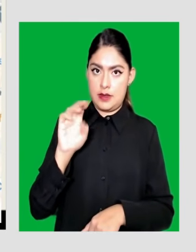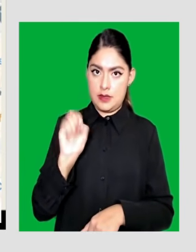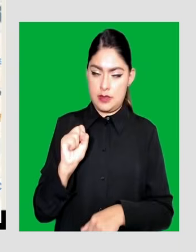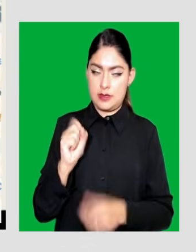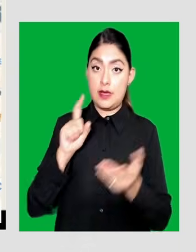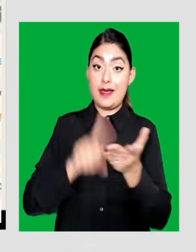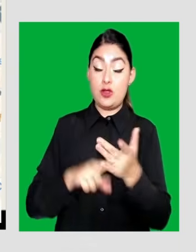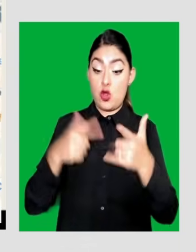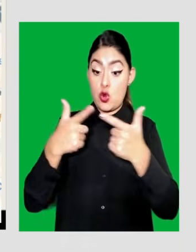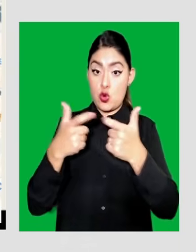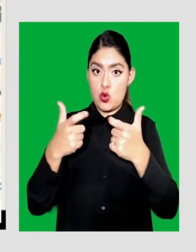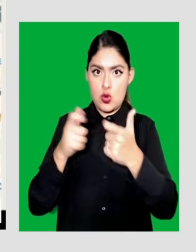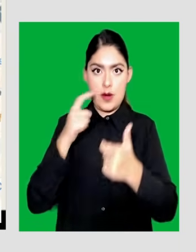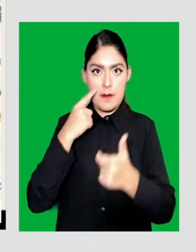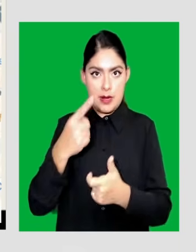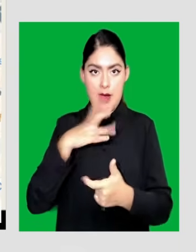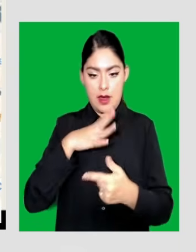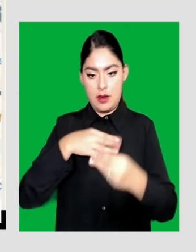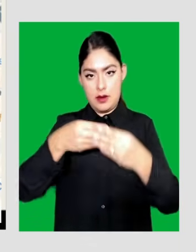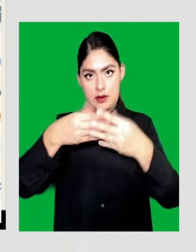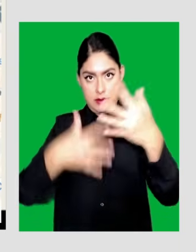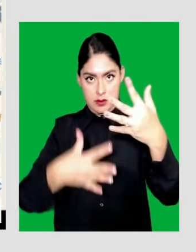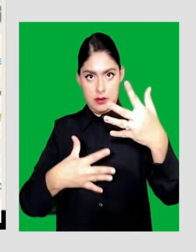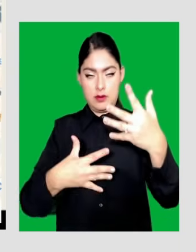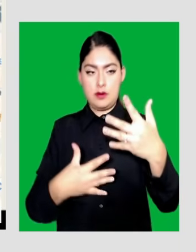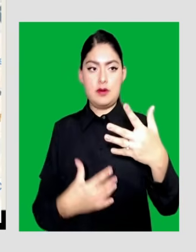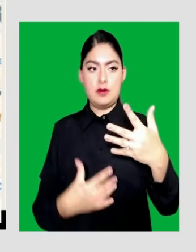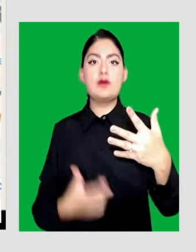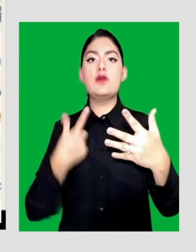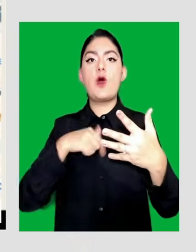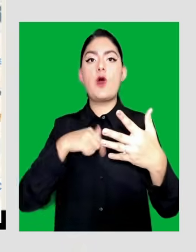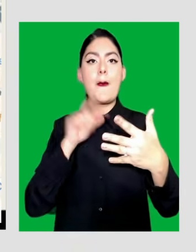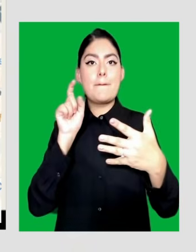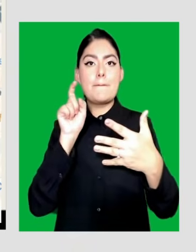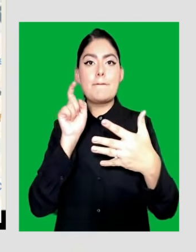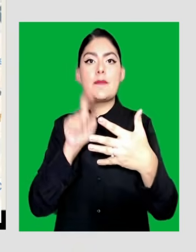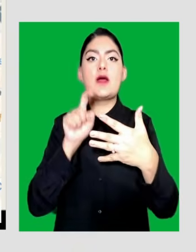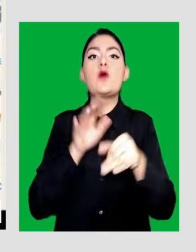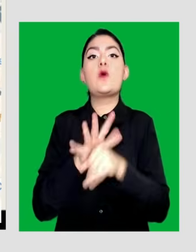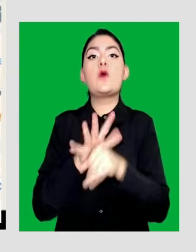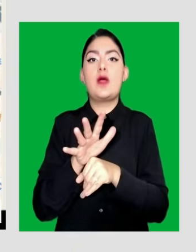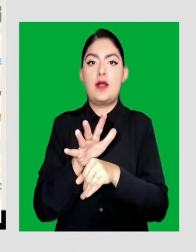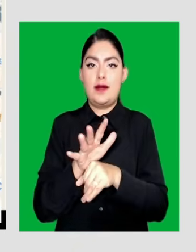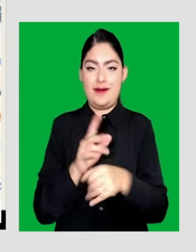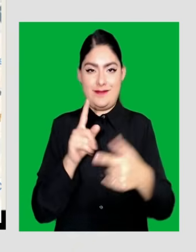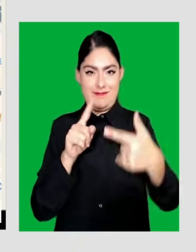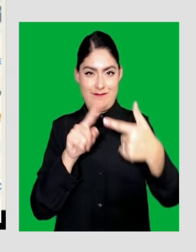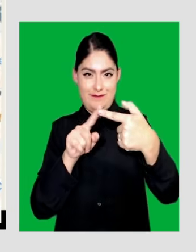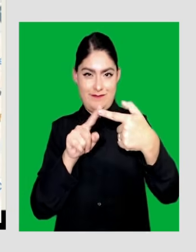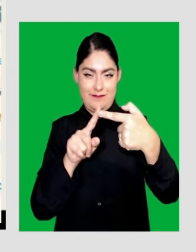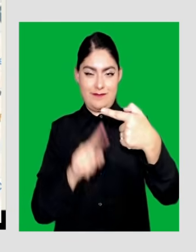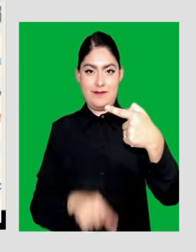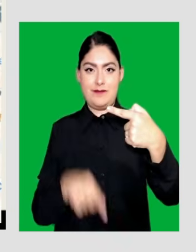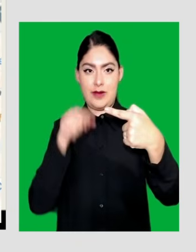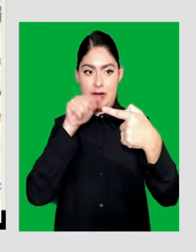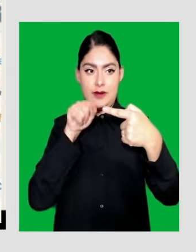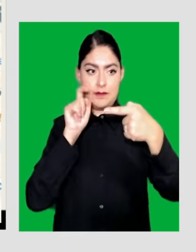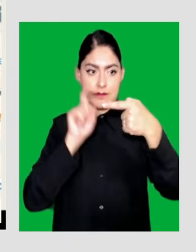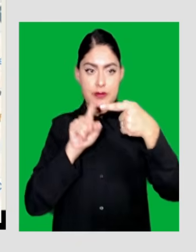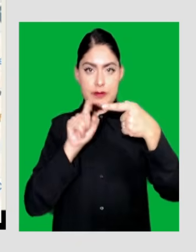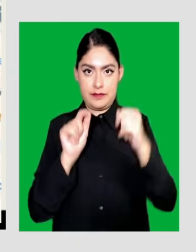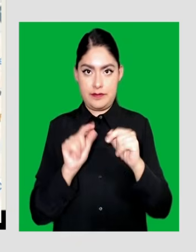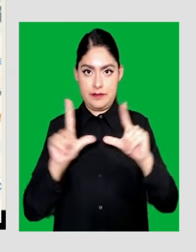el Palacio de Bellas Artes. De igual manera vamos a colocar la palabra